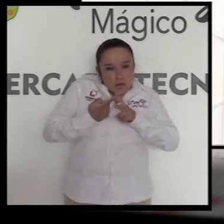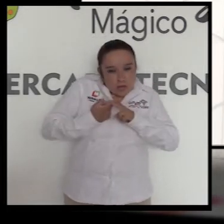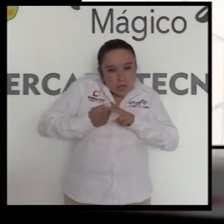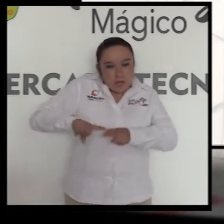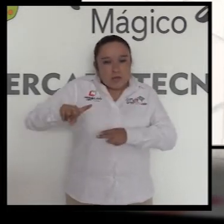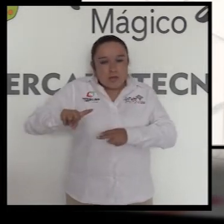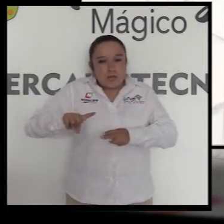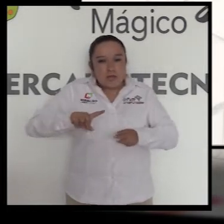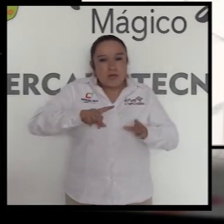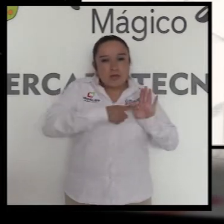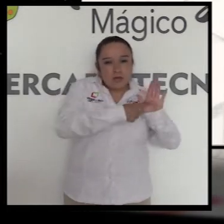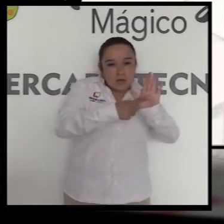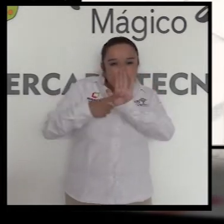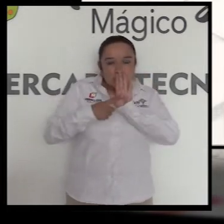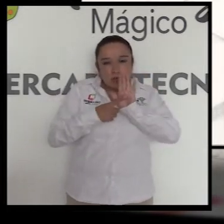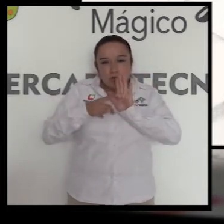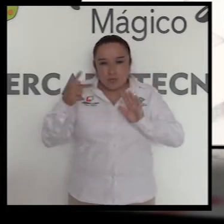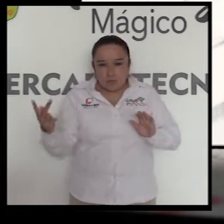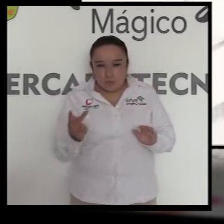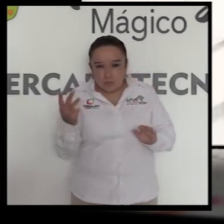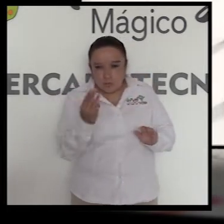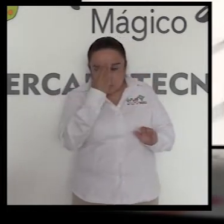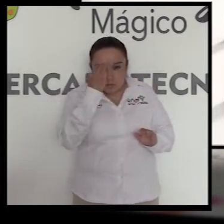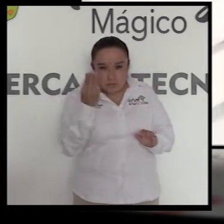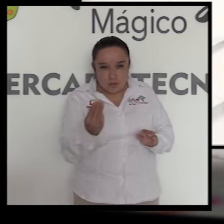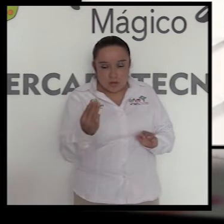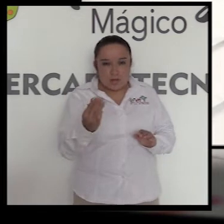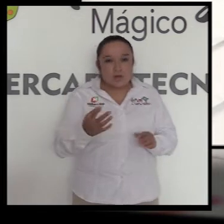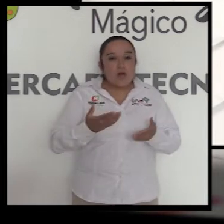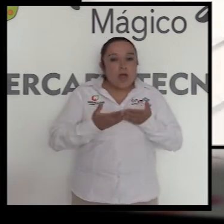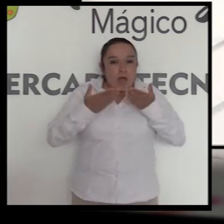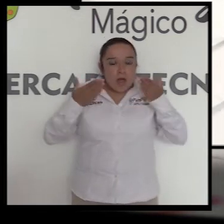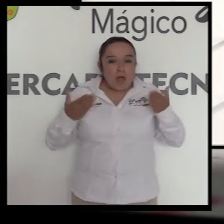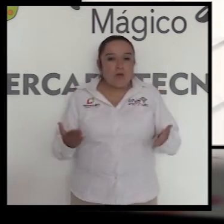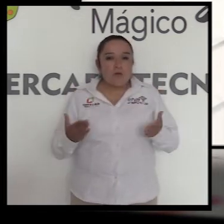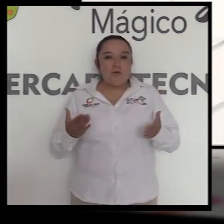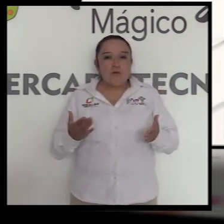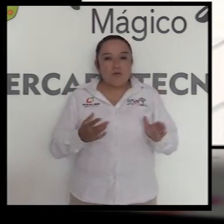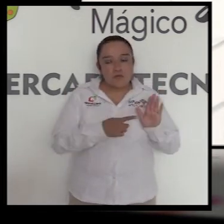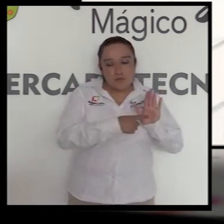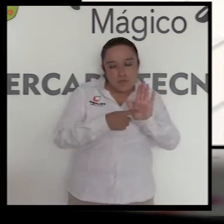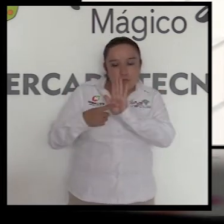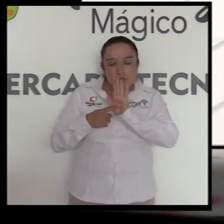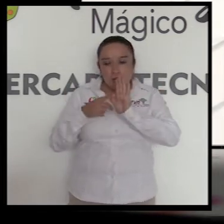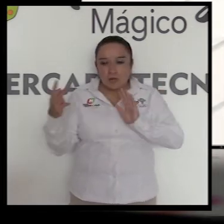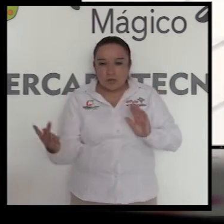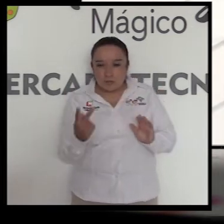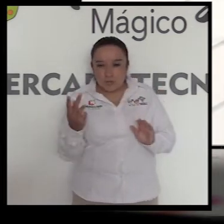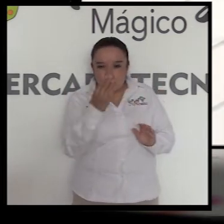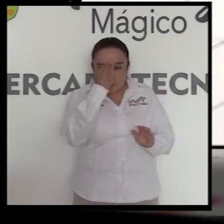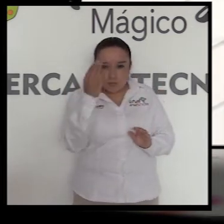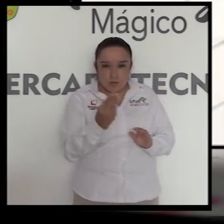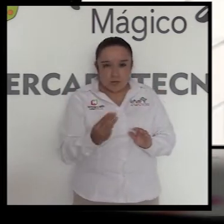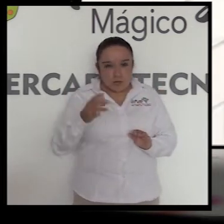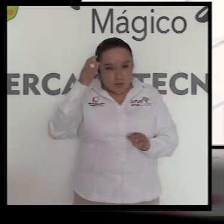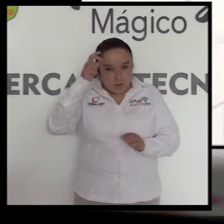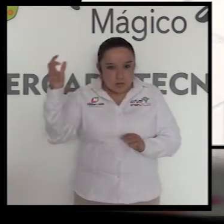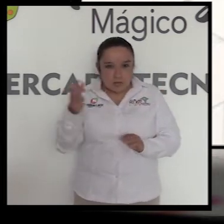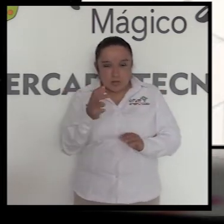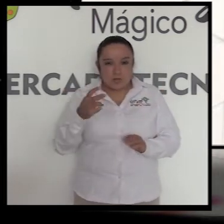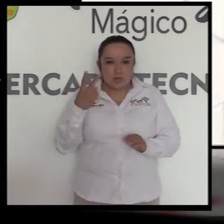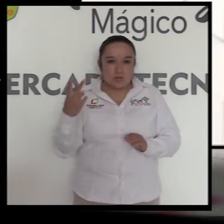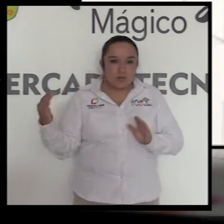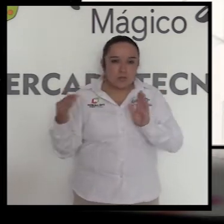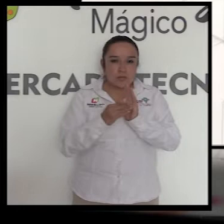más preámbulos, demos inicio a este magno evento inaugurado a partir de este momento, el Gran Tianguis de los Pueblos